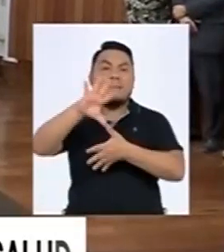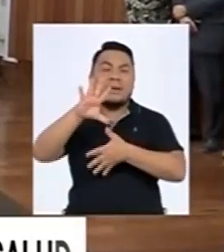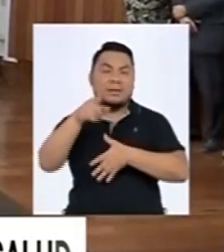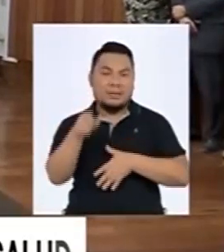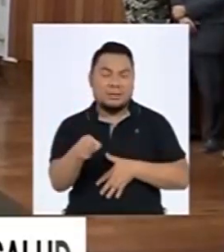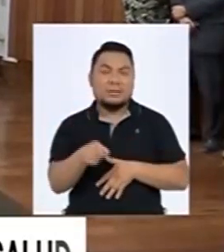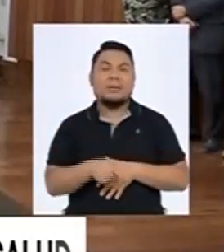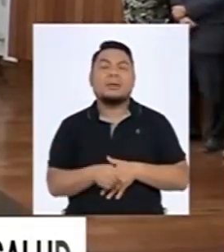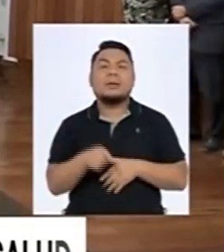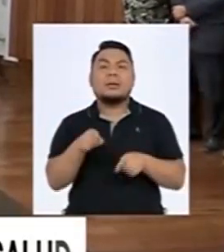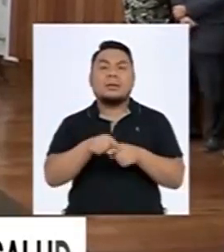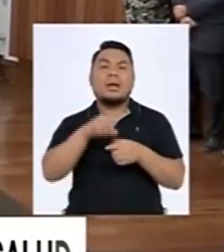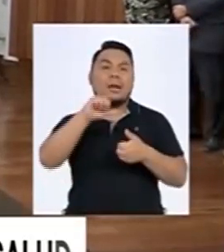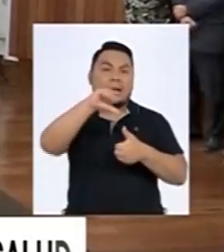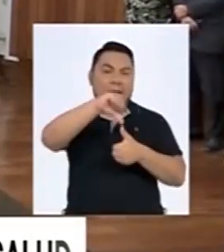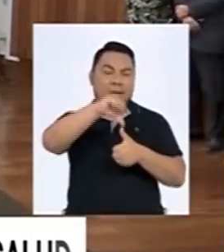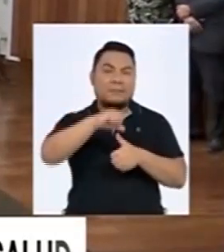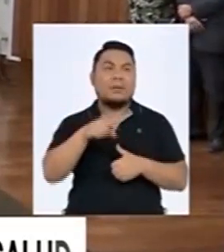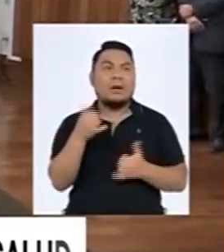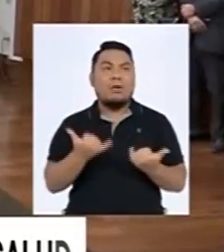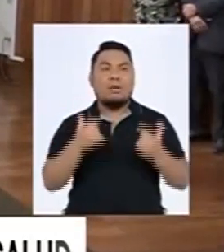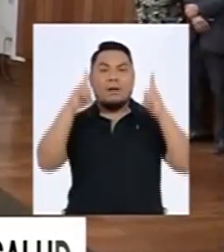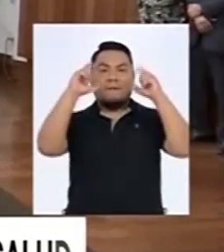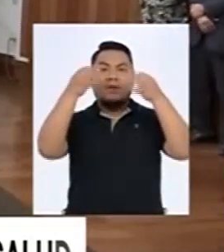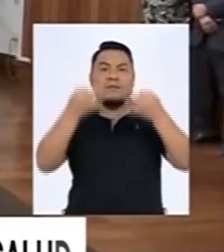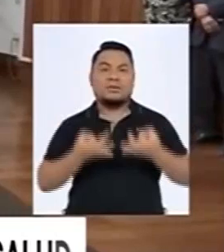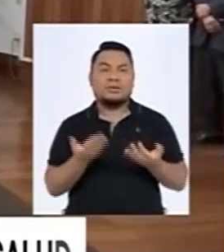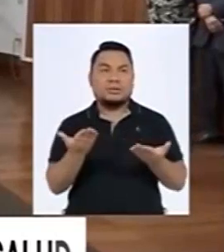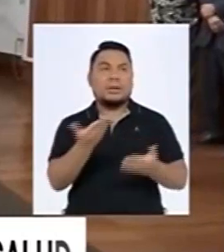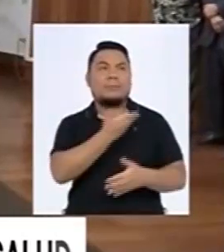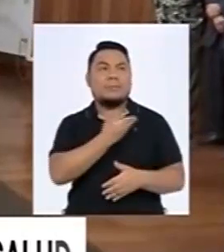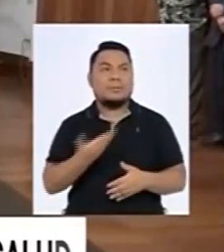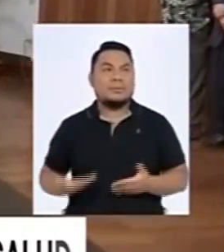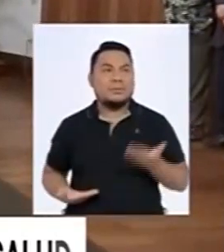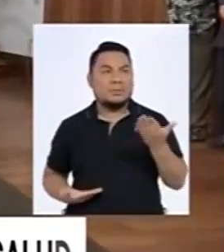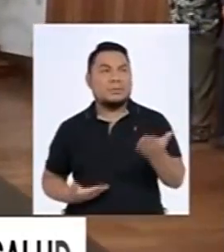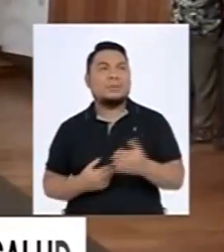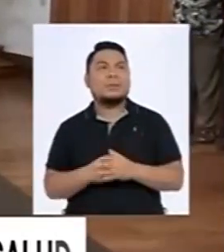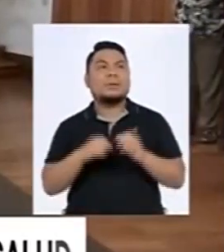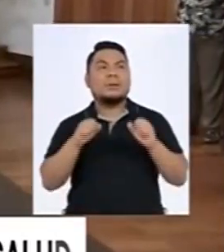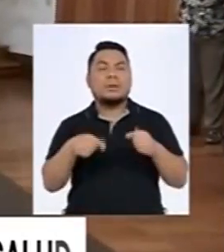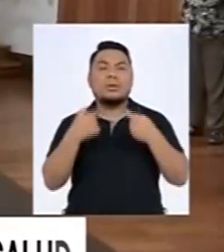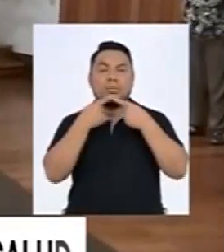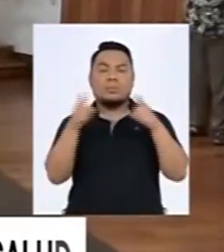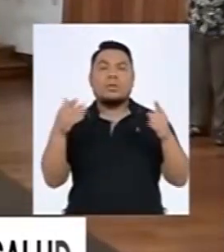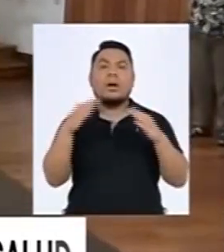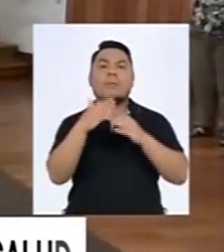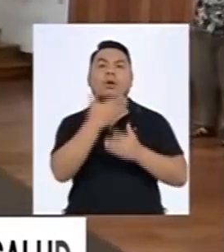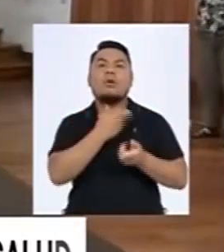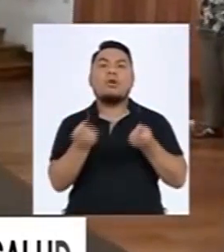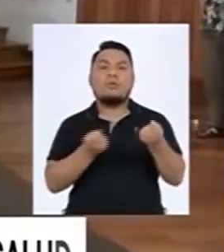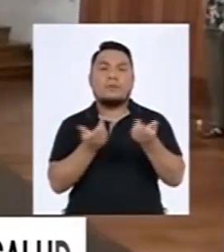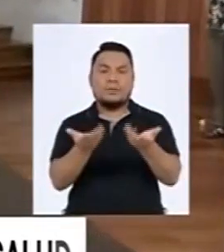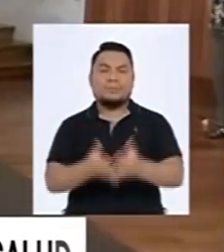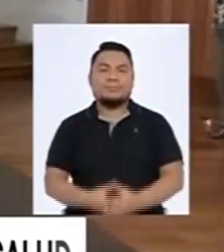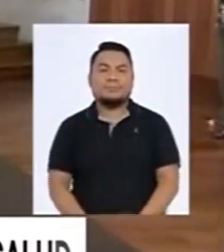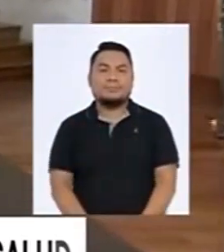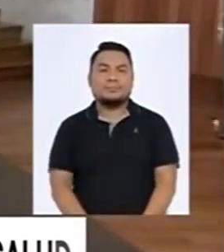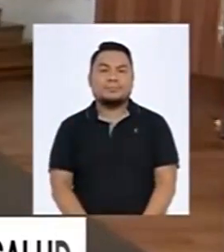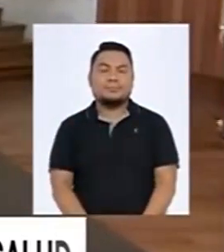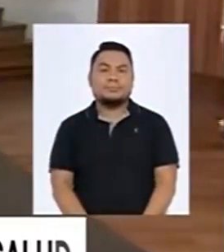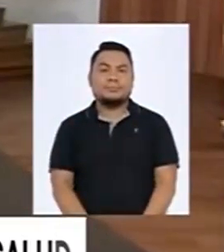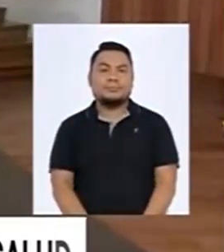para protegerlo por ser grupo vulnerable han sido dejados de lado, entonces tenemos que, hay que cuidar esa fuerza de combate.